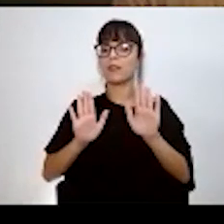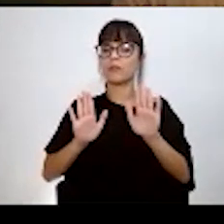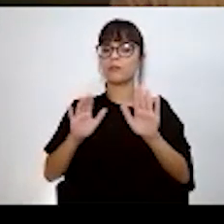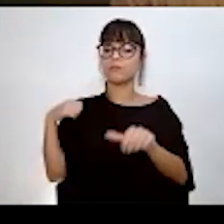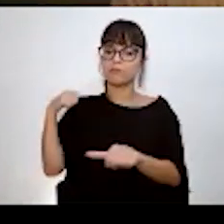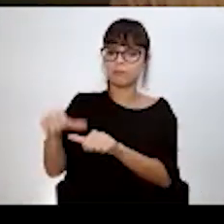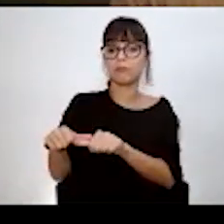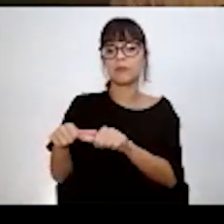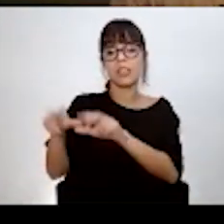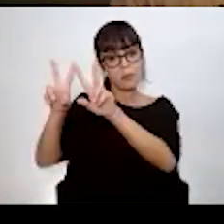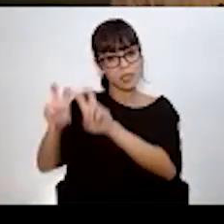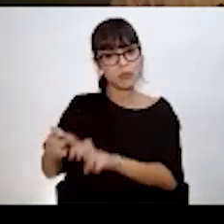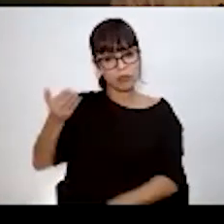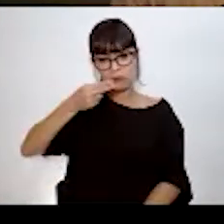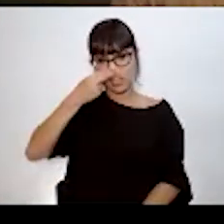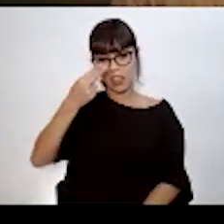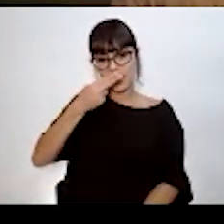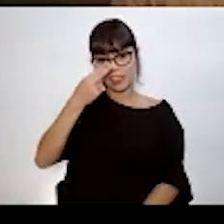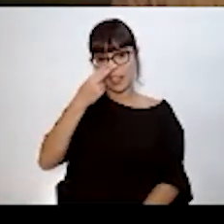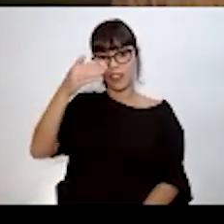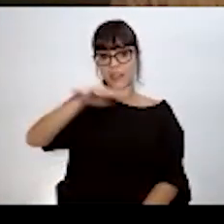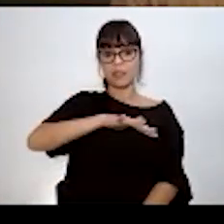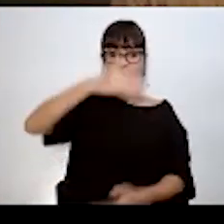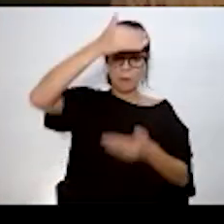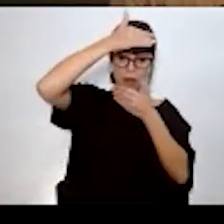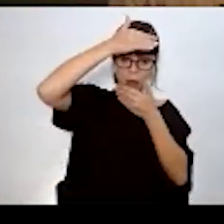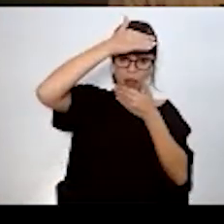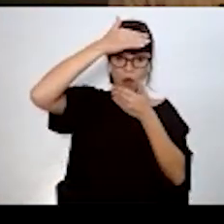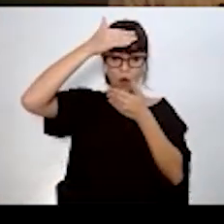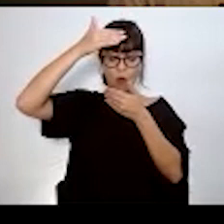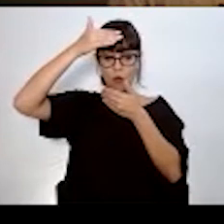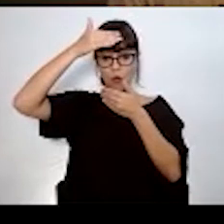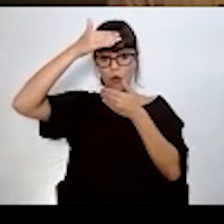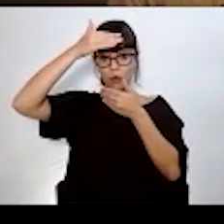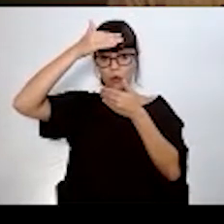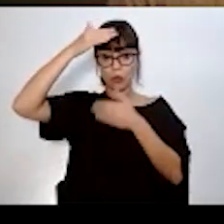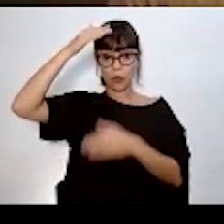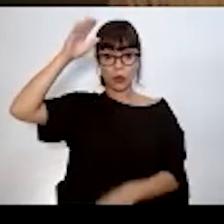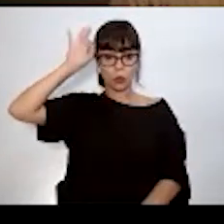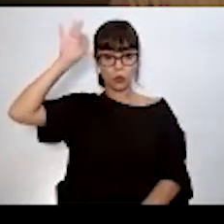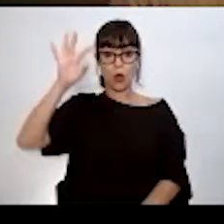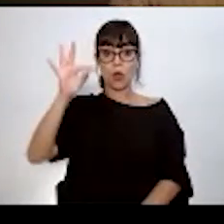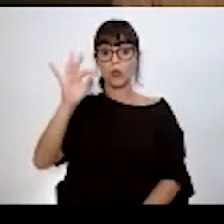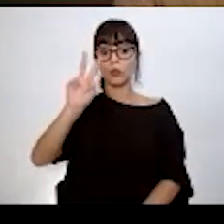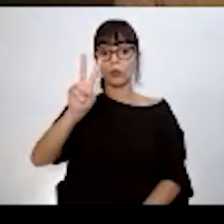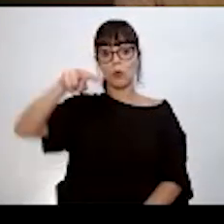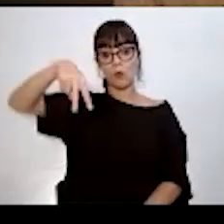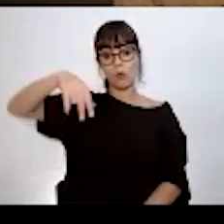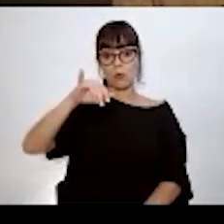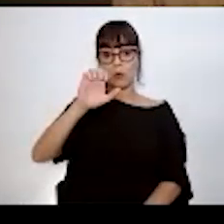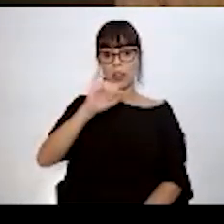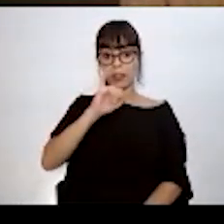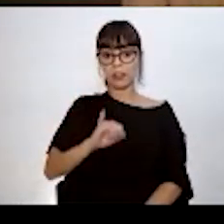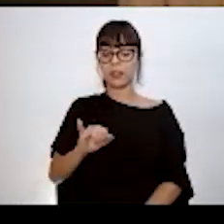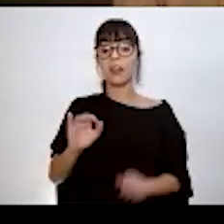muy, muy interesantes en Marruecos, en Túnez, que sí que están aportando mucha información, pero las casas, así como para,